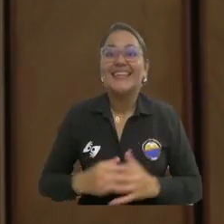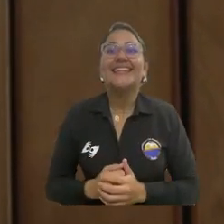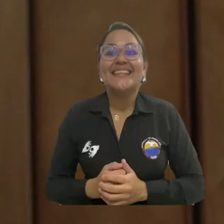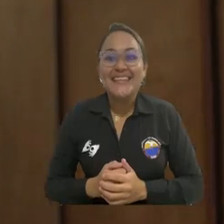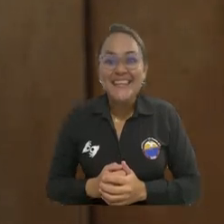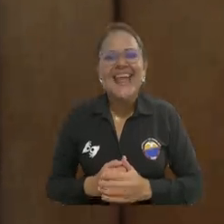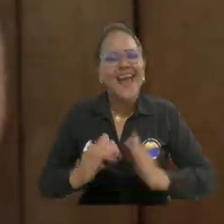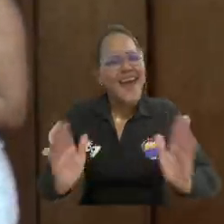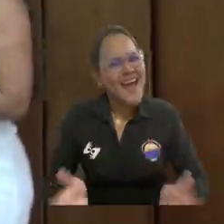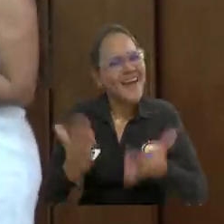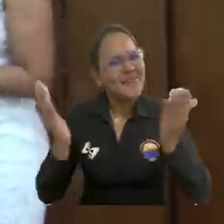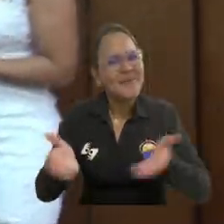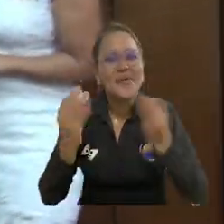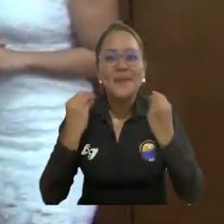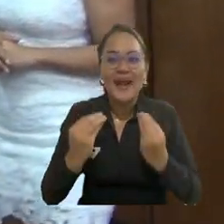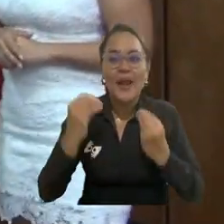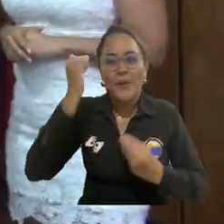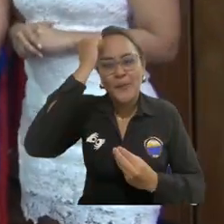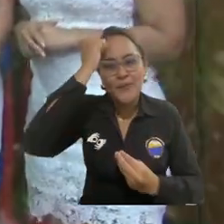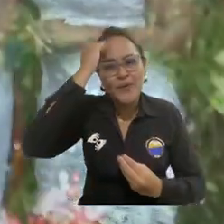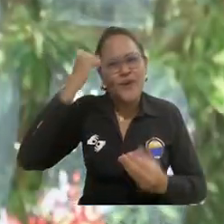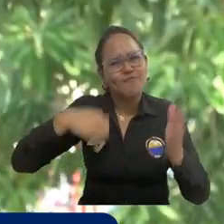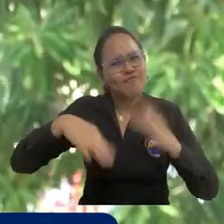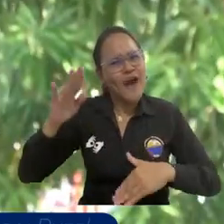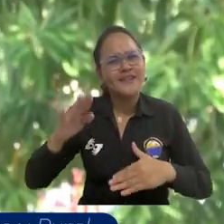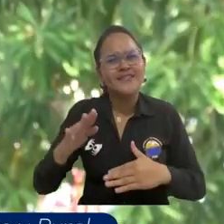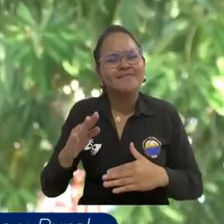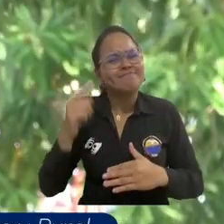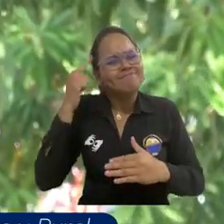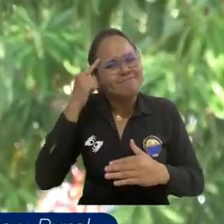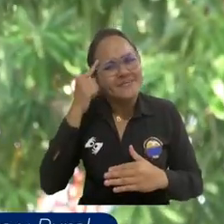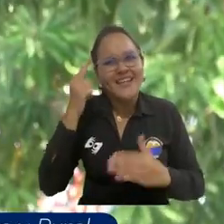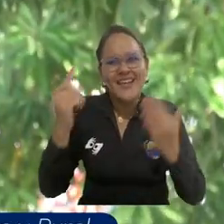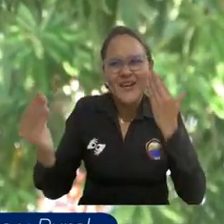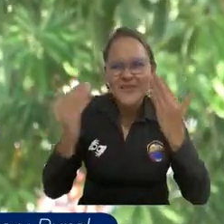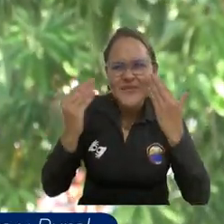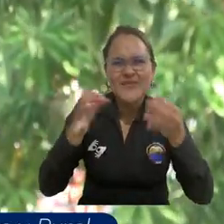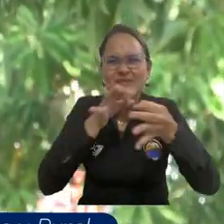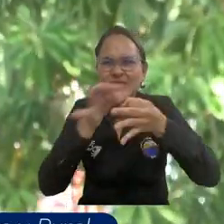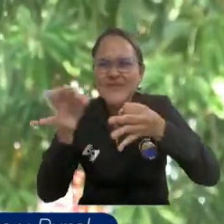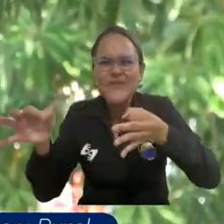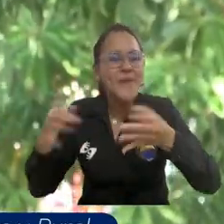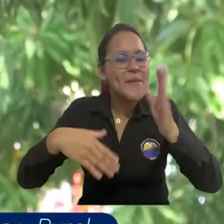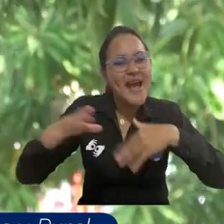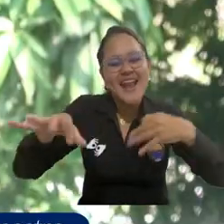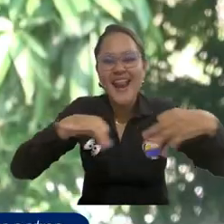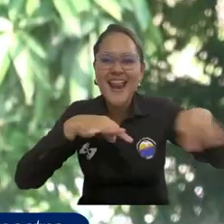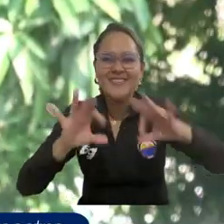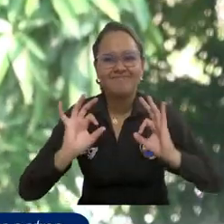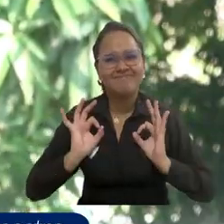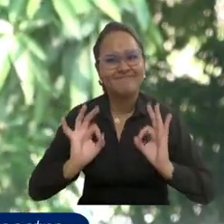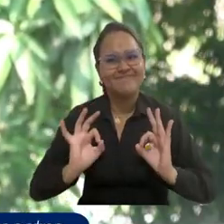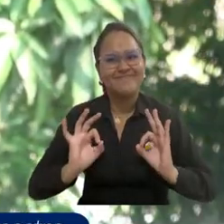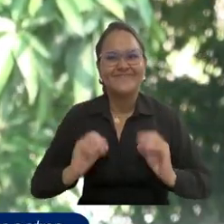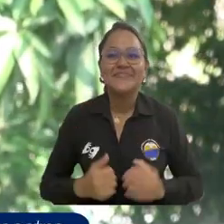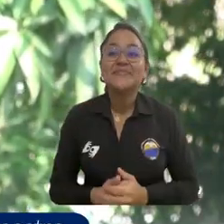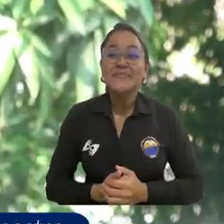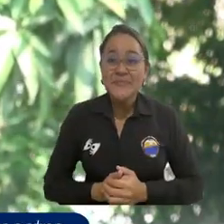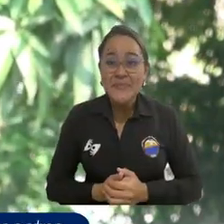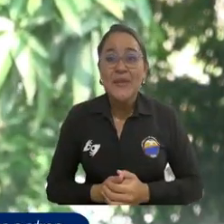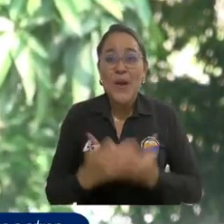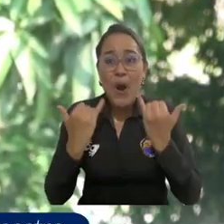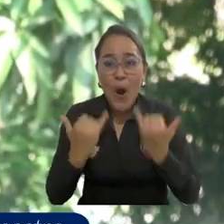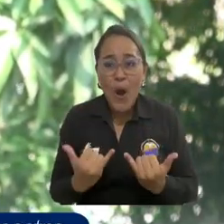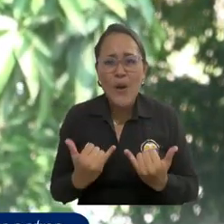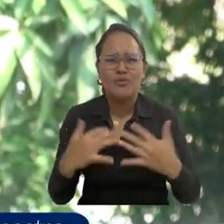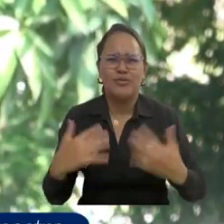y animarlos a que se conviertan en maestros inspiradores en los contextos rurales. Un proceso muy